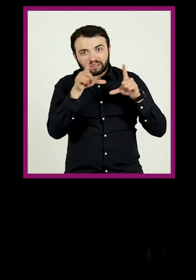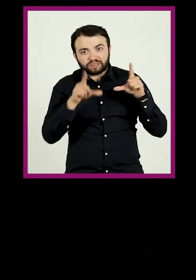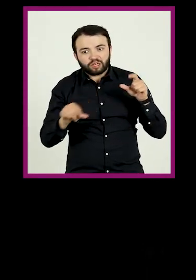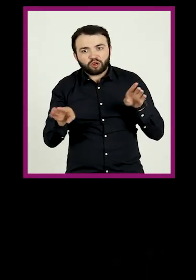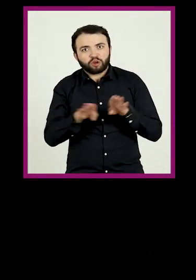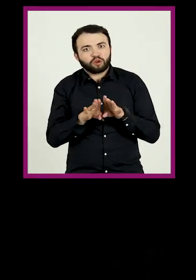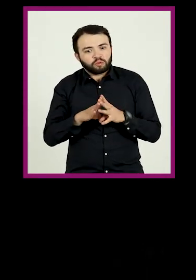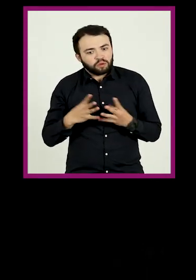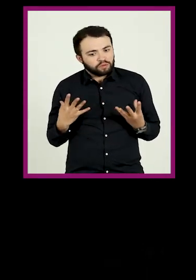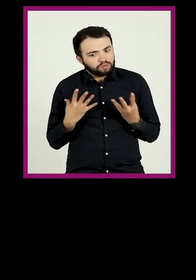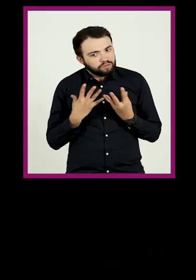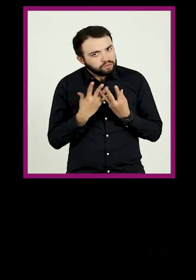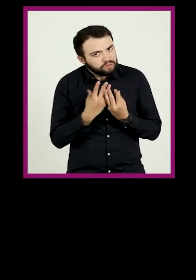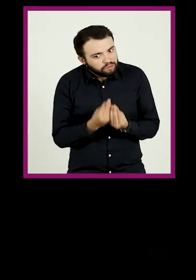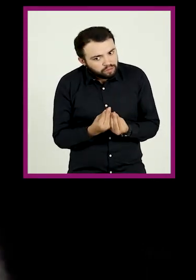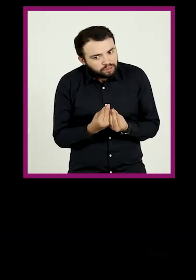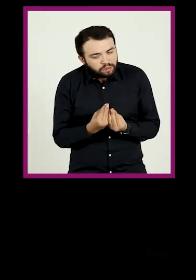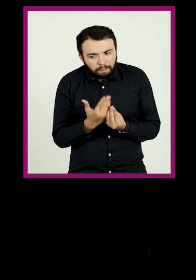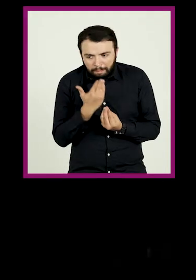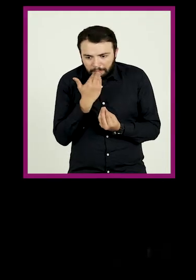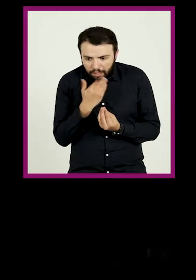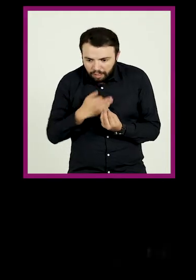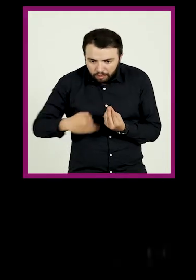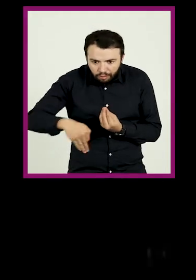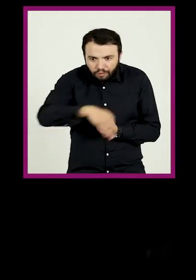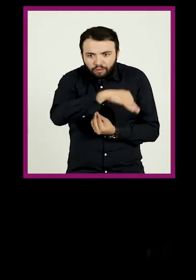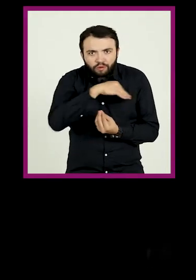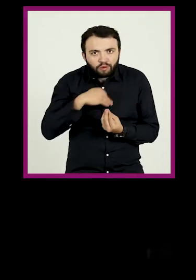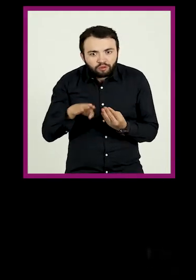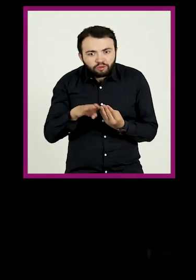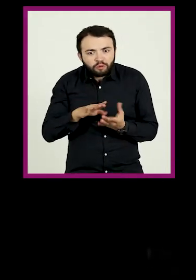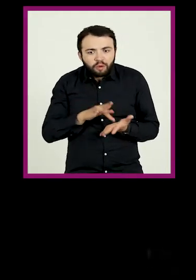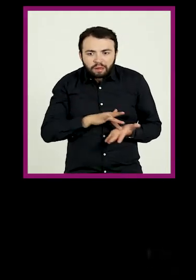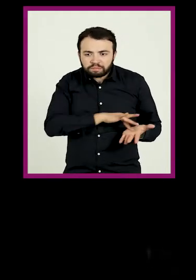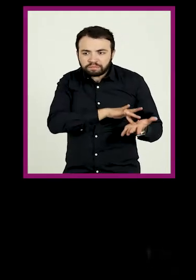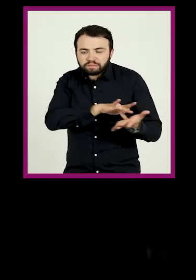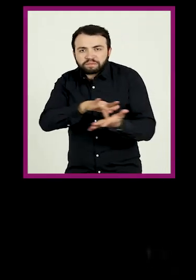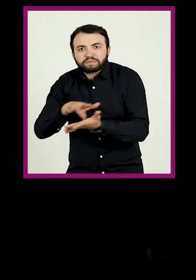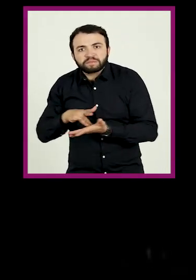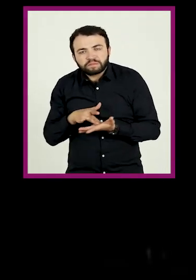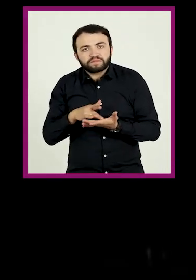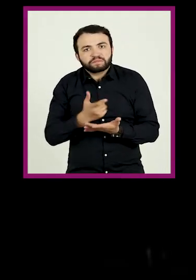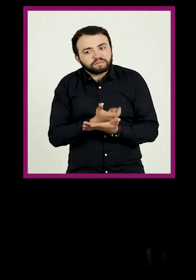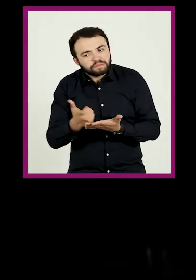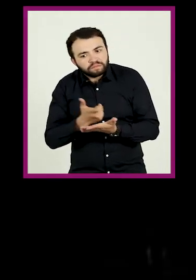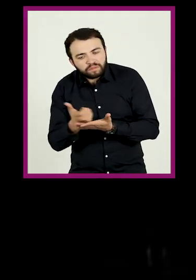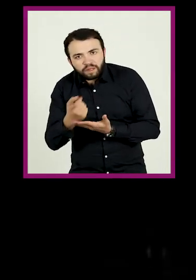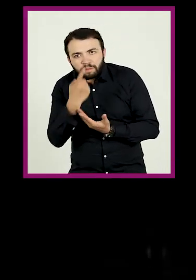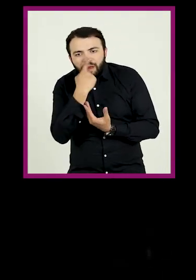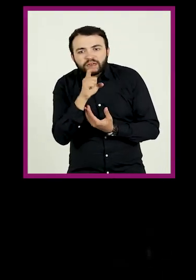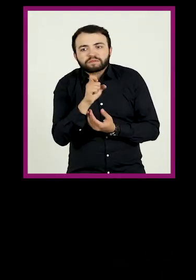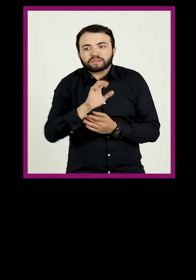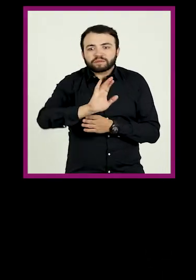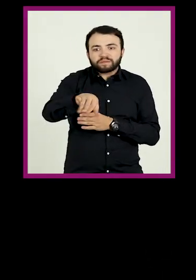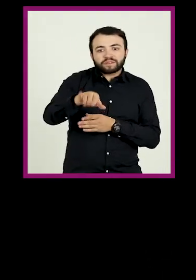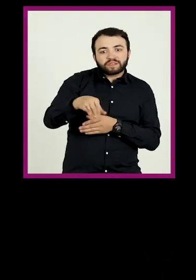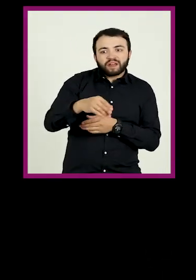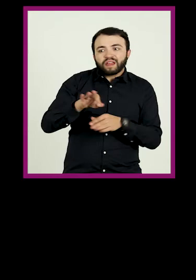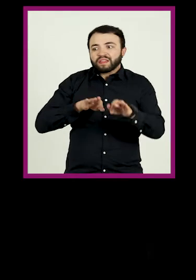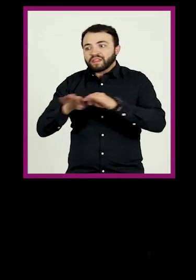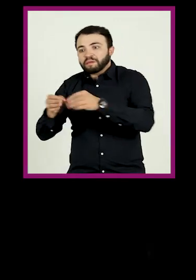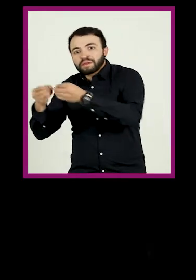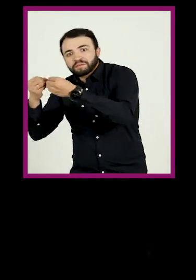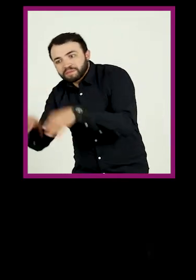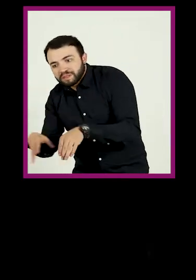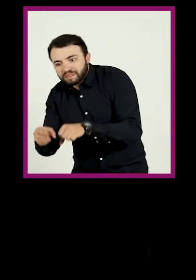para unificar a la gente hacia el bien común y proveer una ayuda económica real a todos